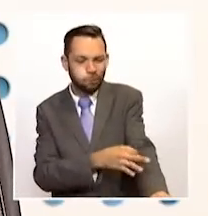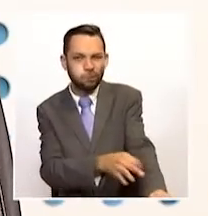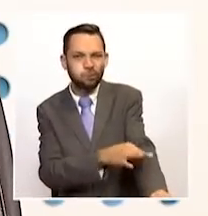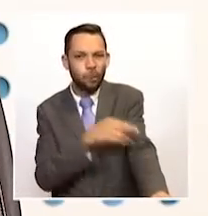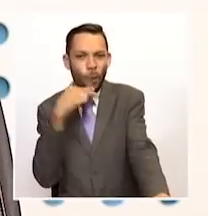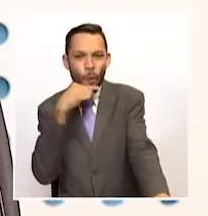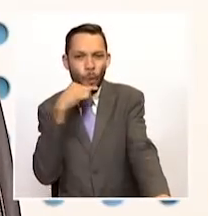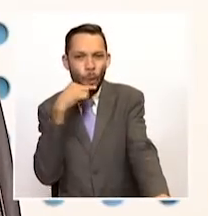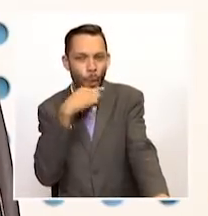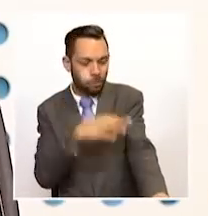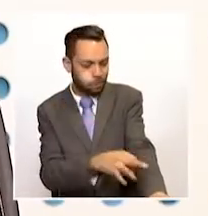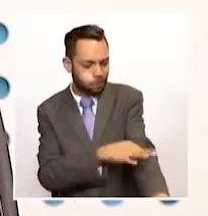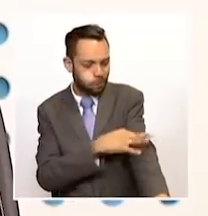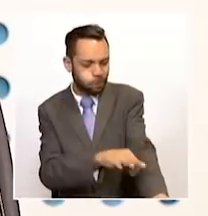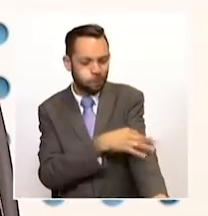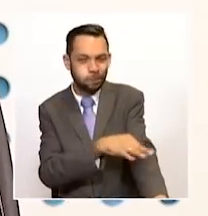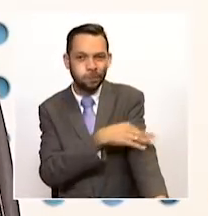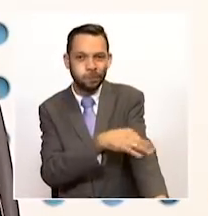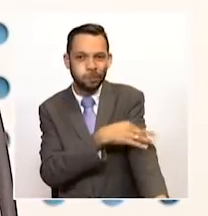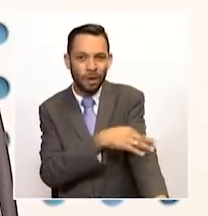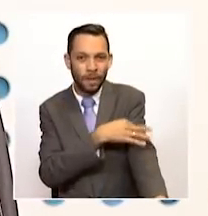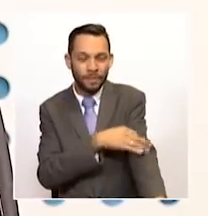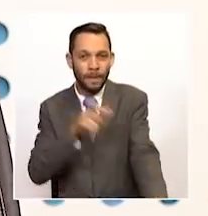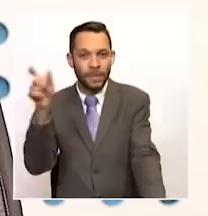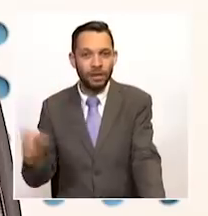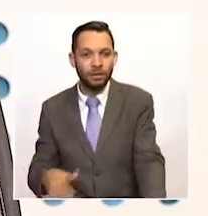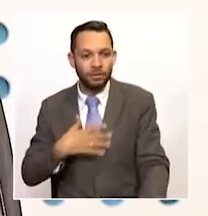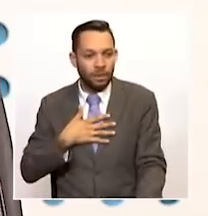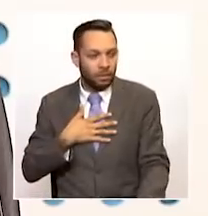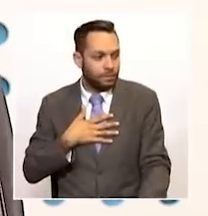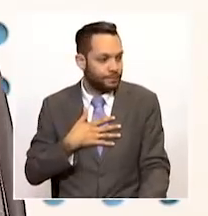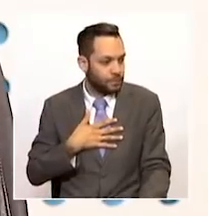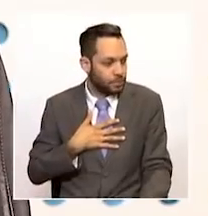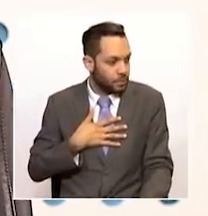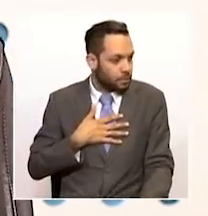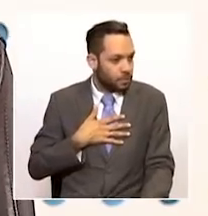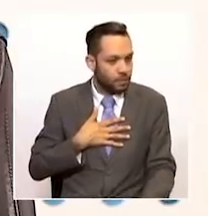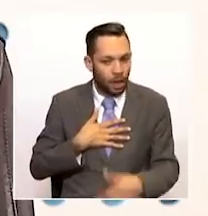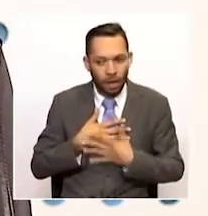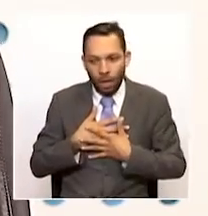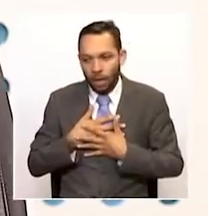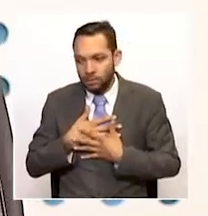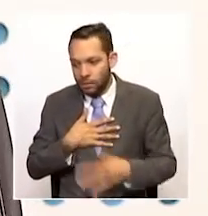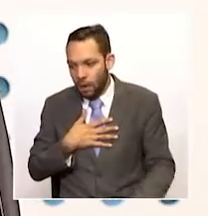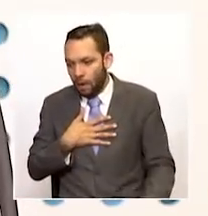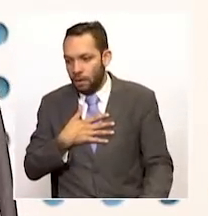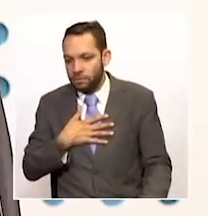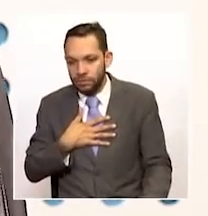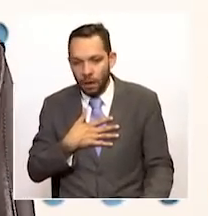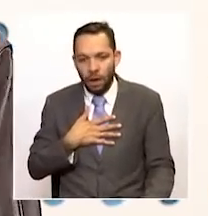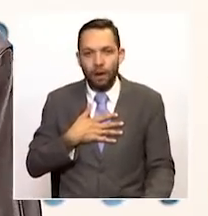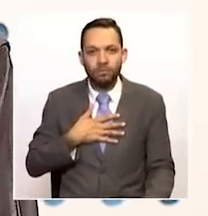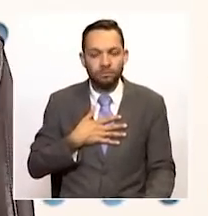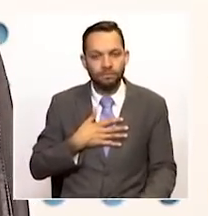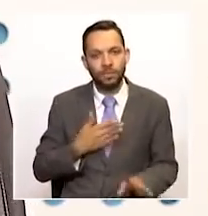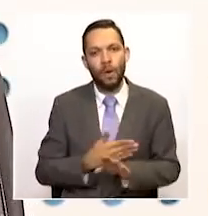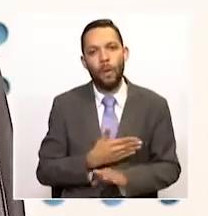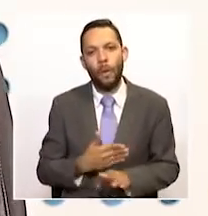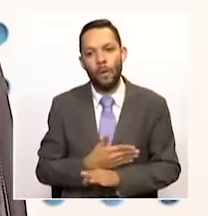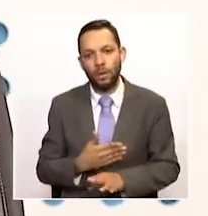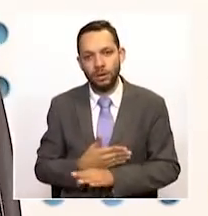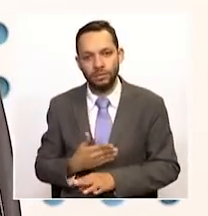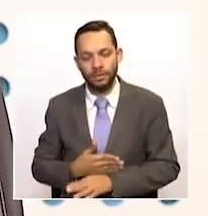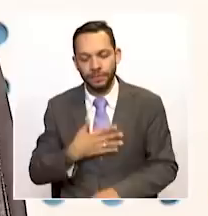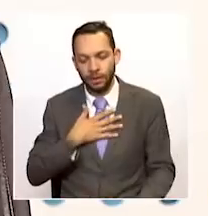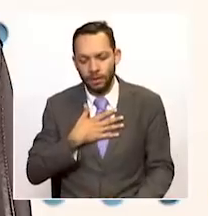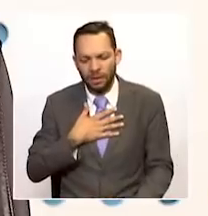la persona comienza a sentir asfixia comienza a sentir dificultad respiratoria entonces la flebotomía consiste en retirar una